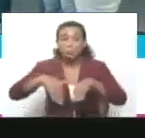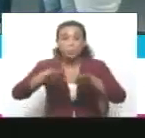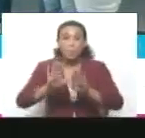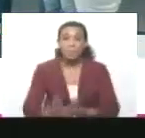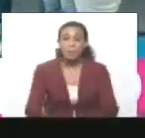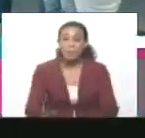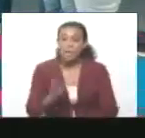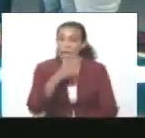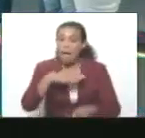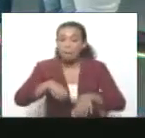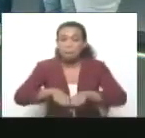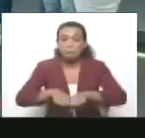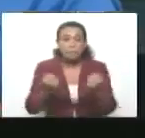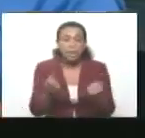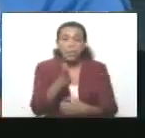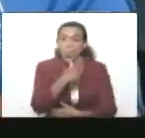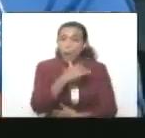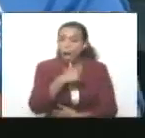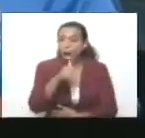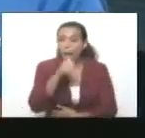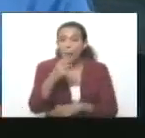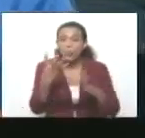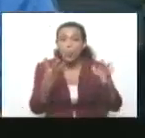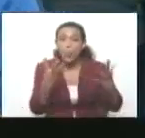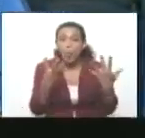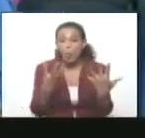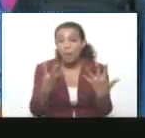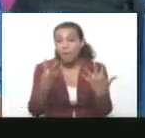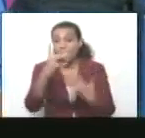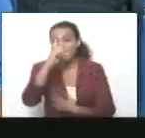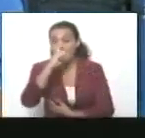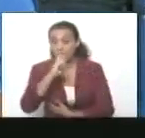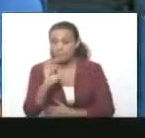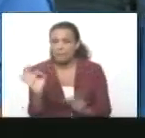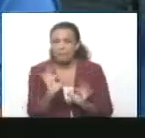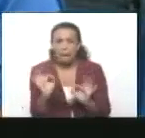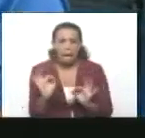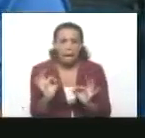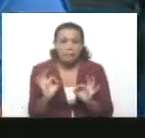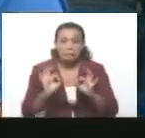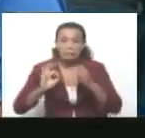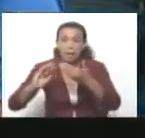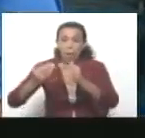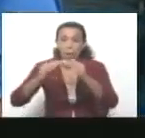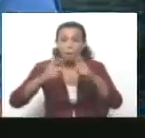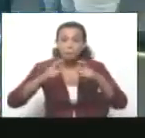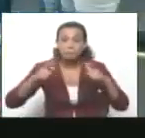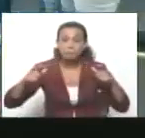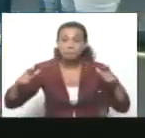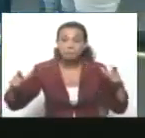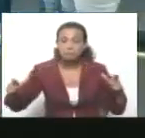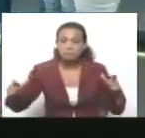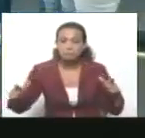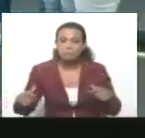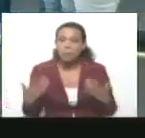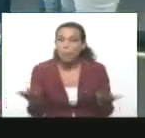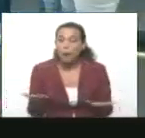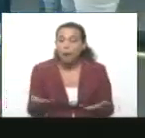nueve años que estaba sin agua esa comunidad. Aguara. Esa comunidad es altamente grande. ¿Qué sería sin el